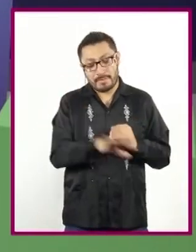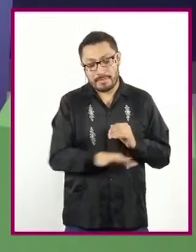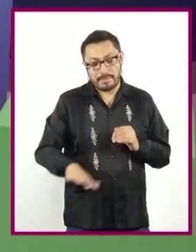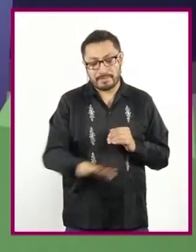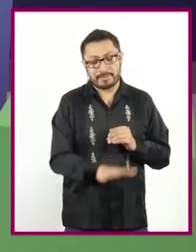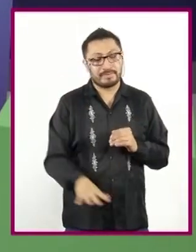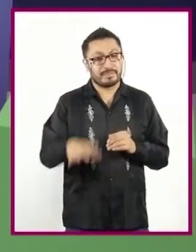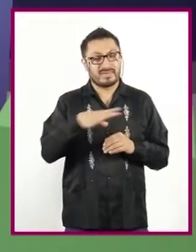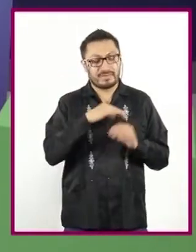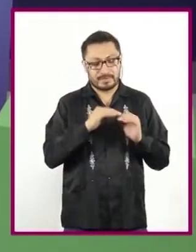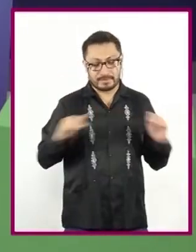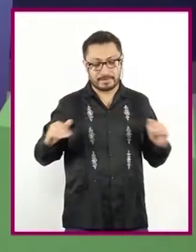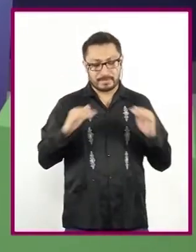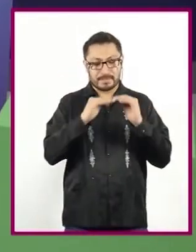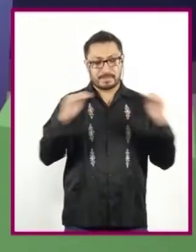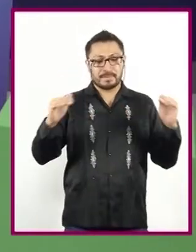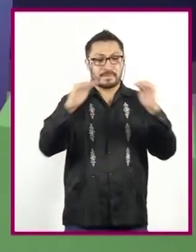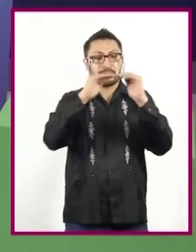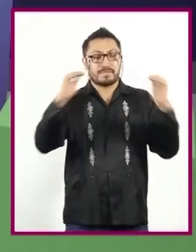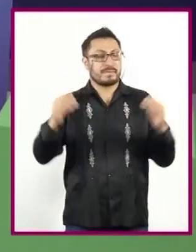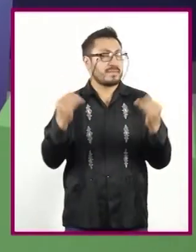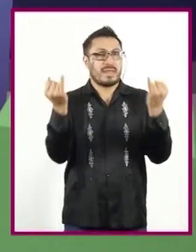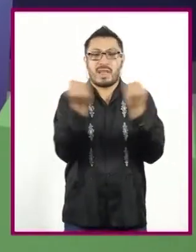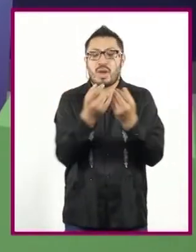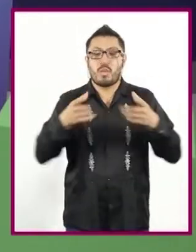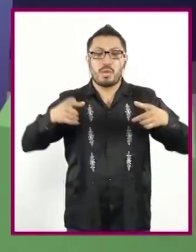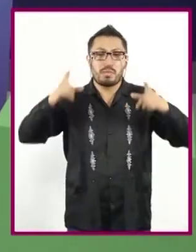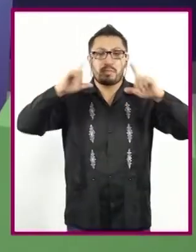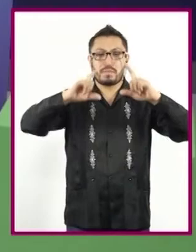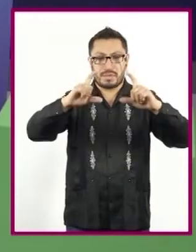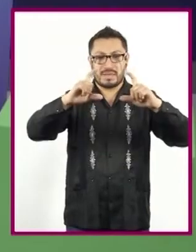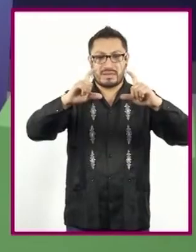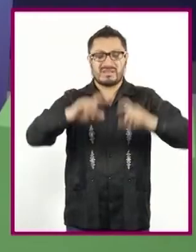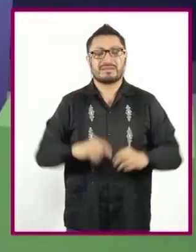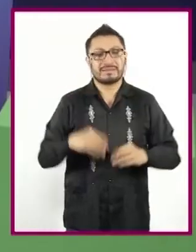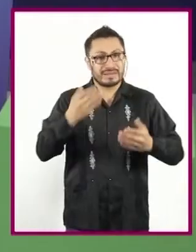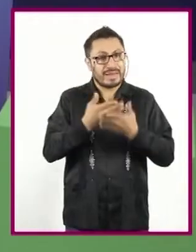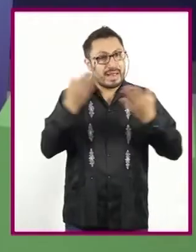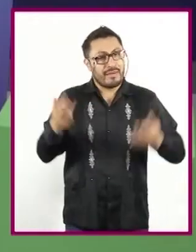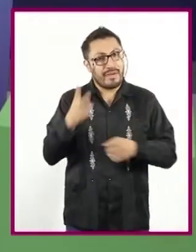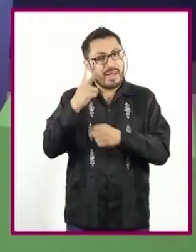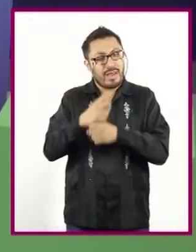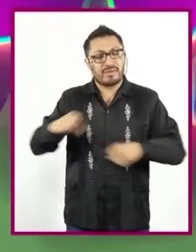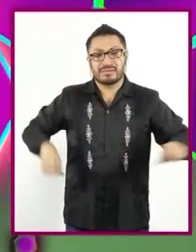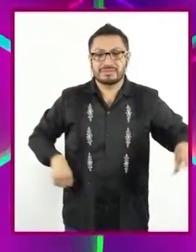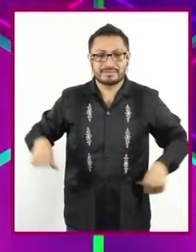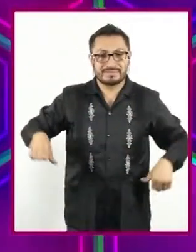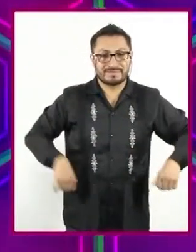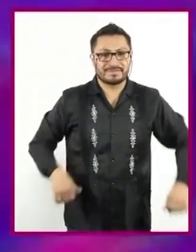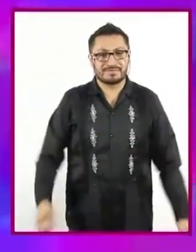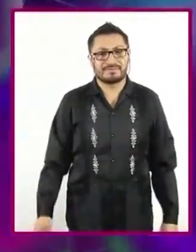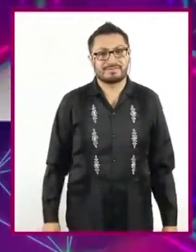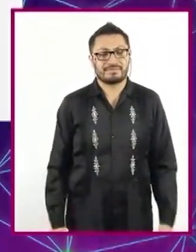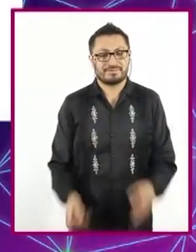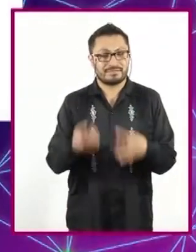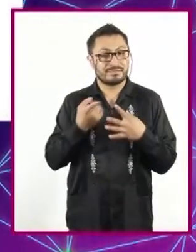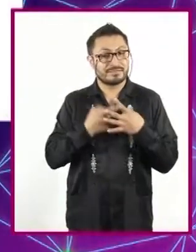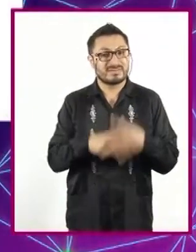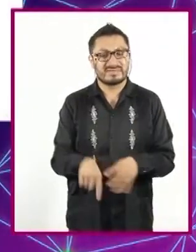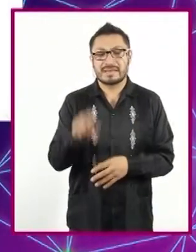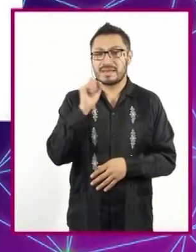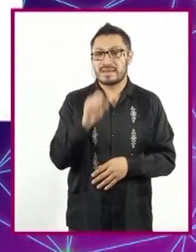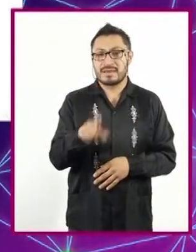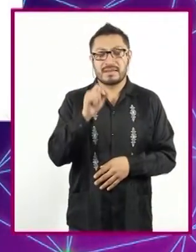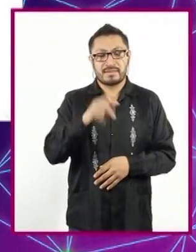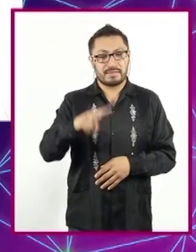secciones obtenidas tienen forma circular. Vamos con la segunda actividad. Se inicia con la misma